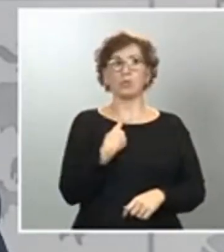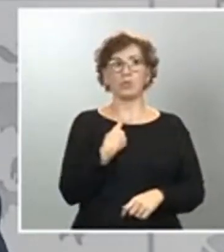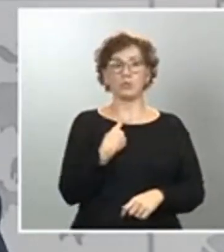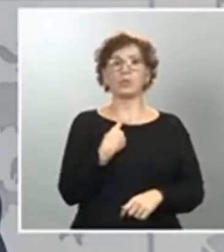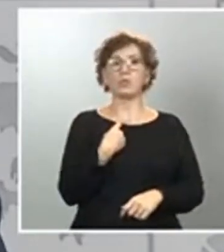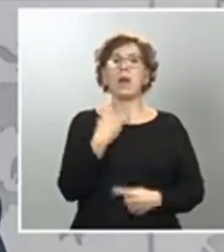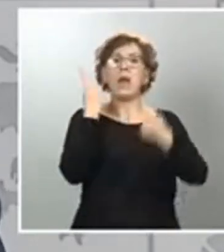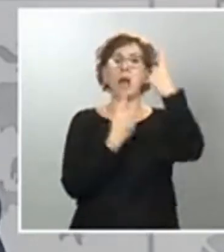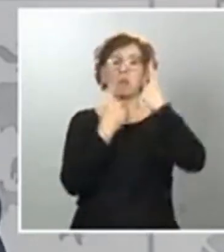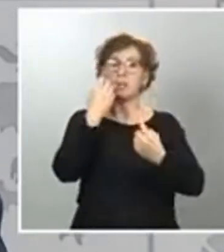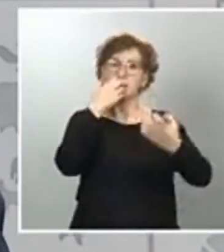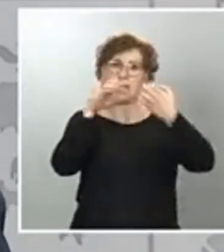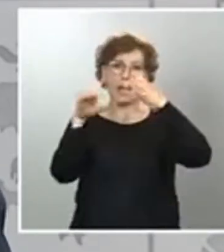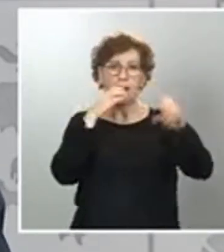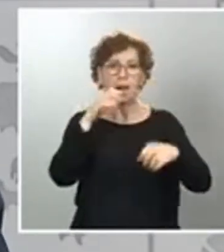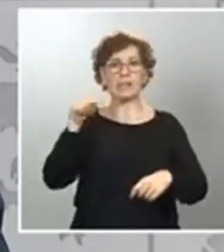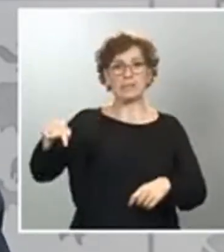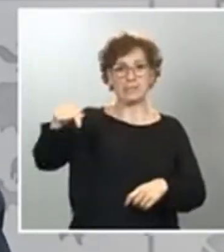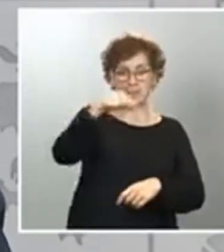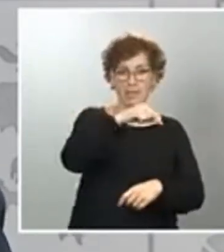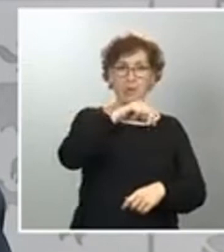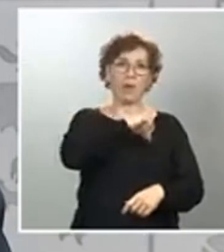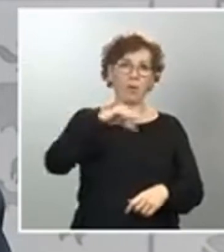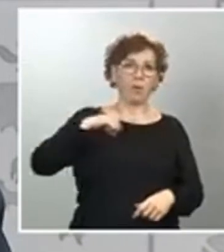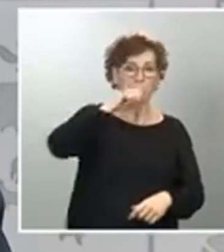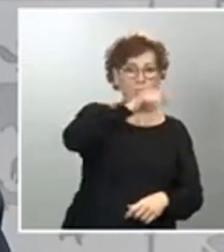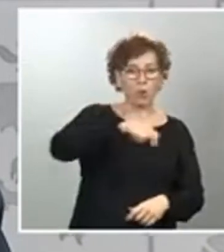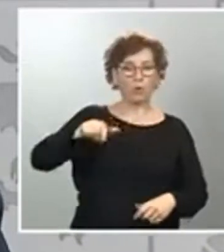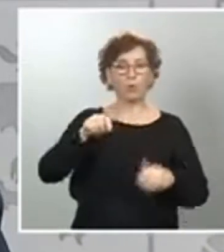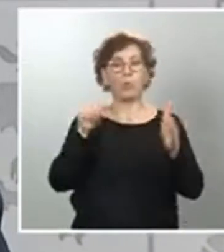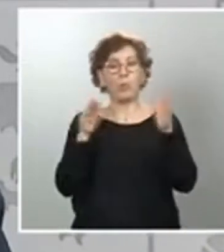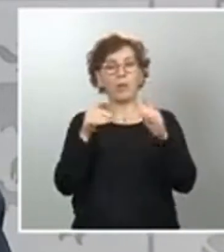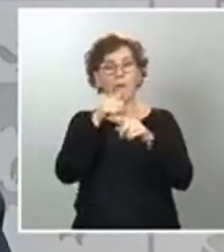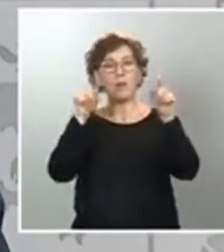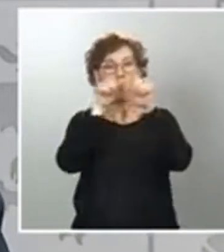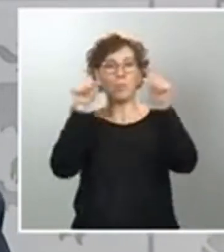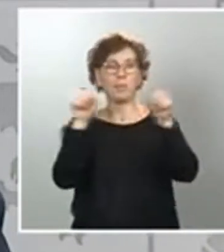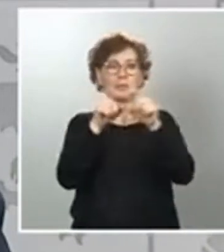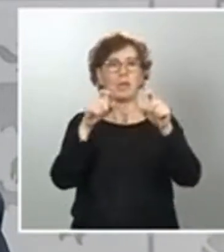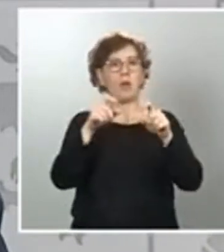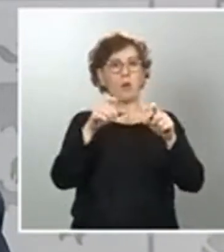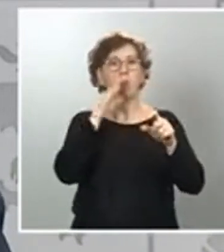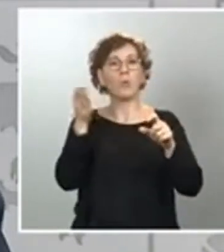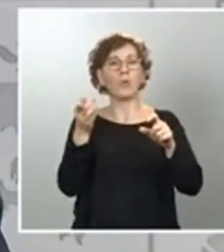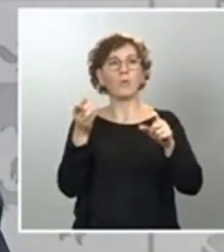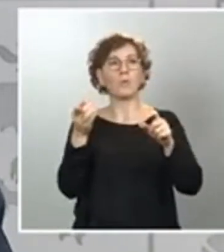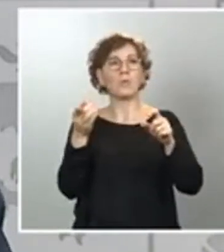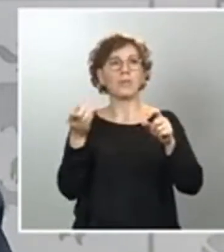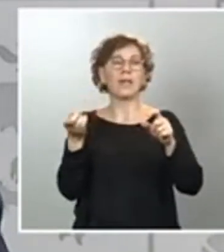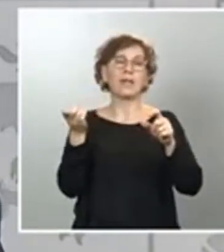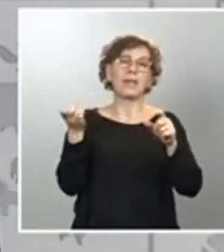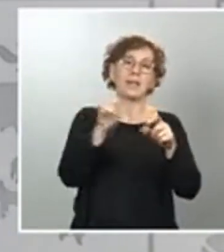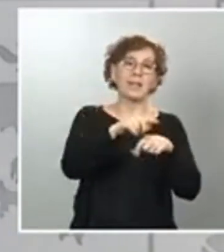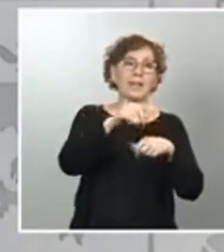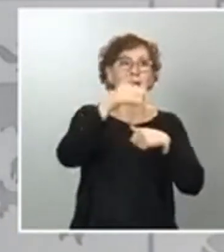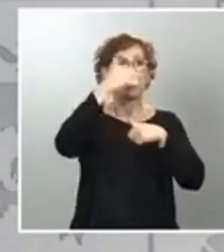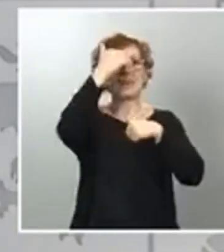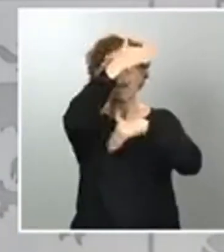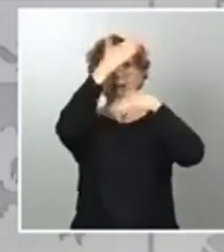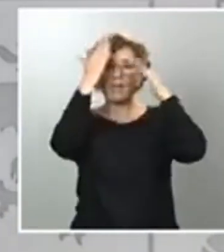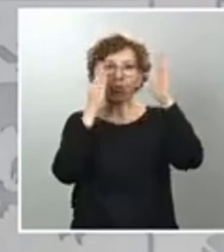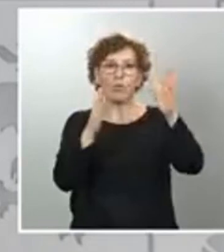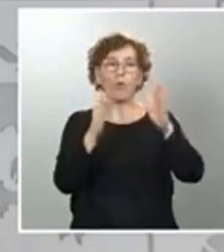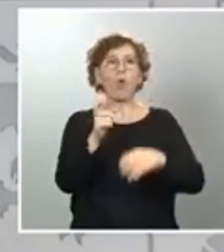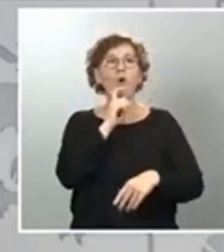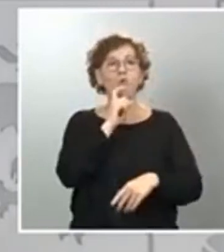de pequeñas y medianas empresas, sobre el trato y los planteamientos que se están haciendo por parte de determinados bancos. Y, en